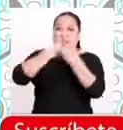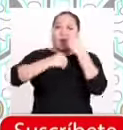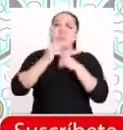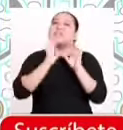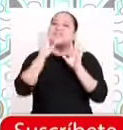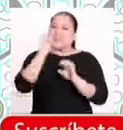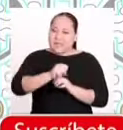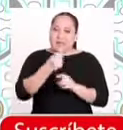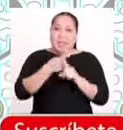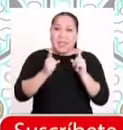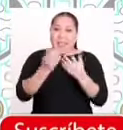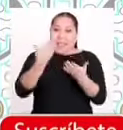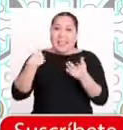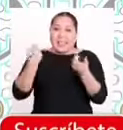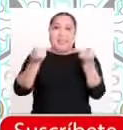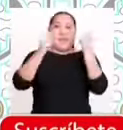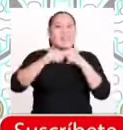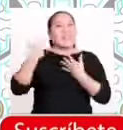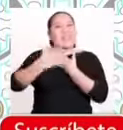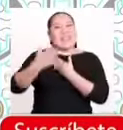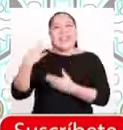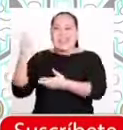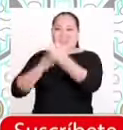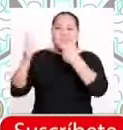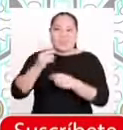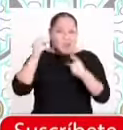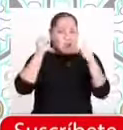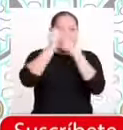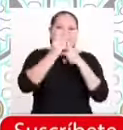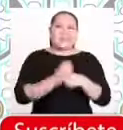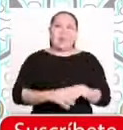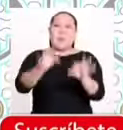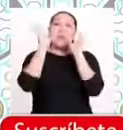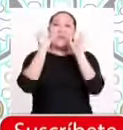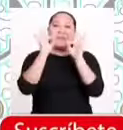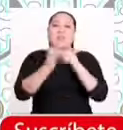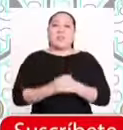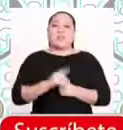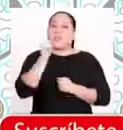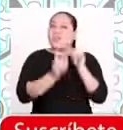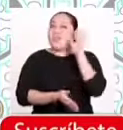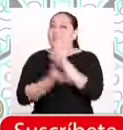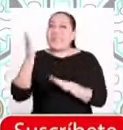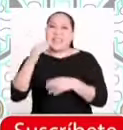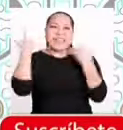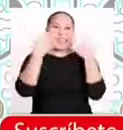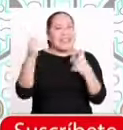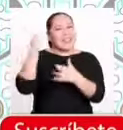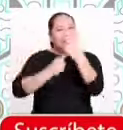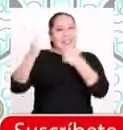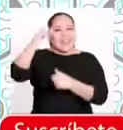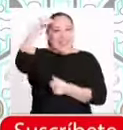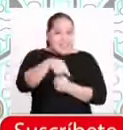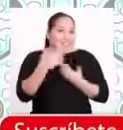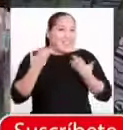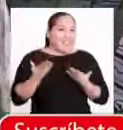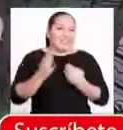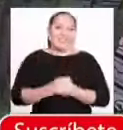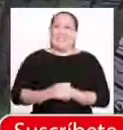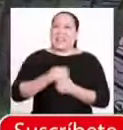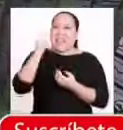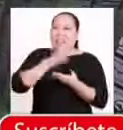Pero antes, vamos a una pausa y volvemos con el reto. ¡Excelente! No se muevan, ya regresamos aquí en...